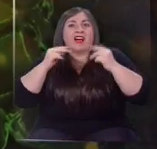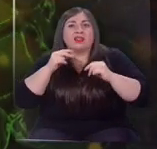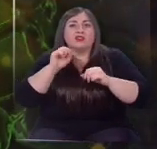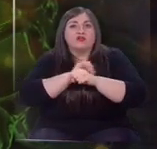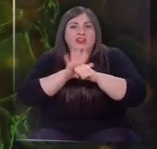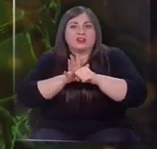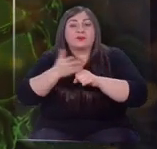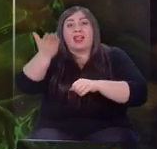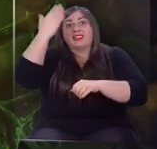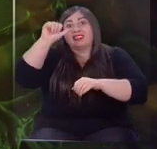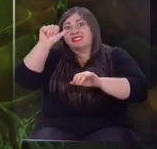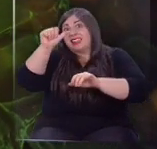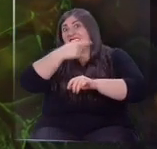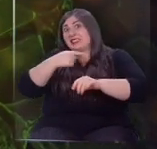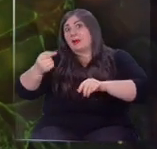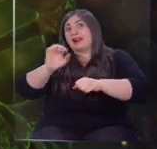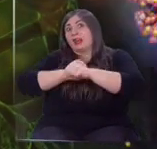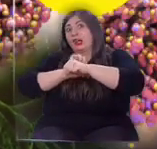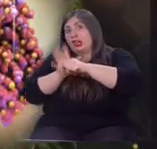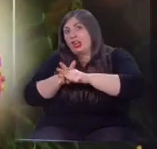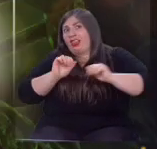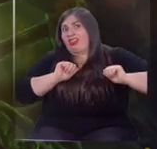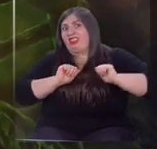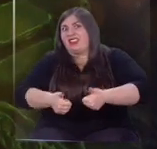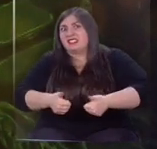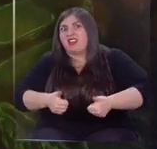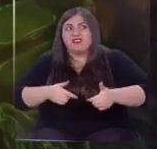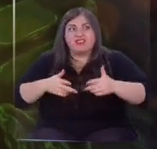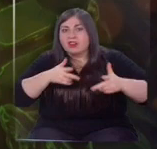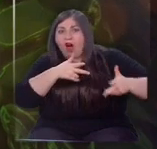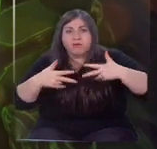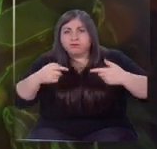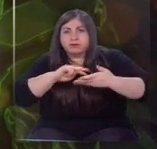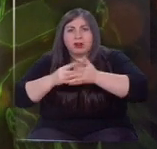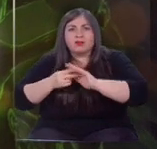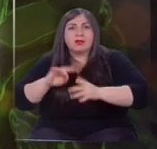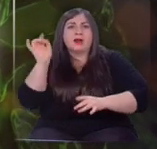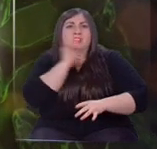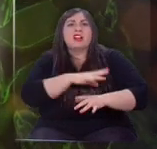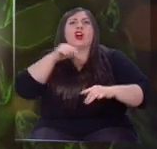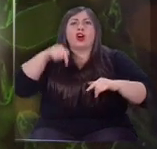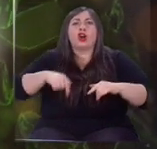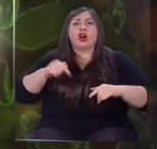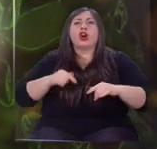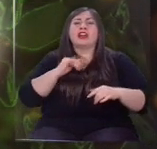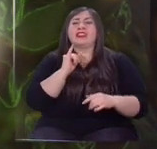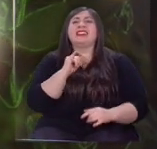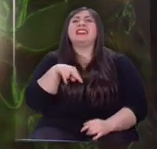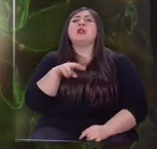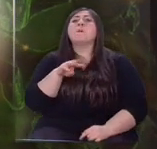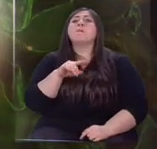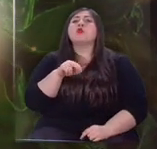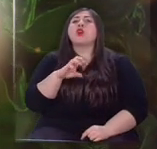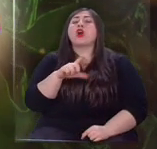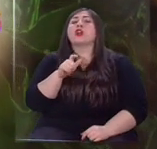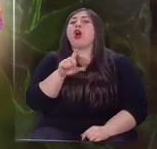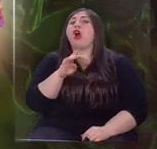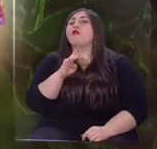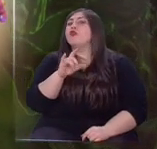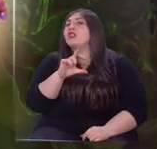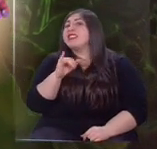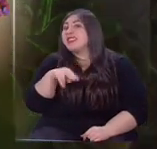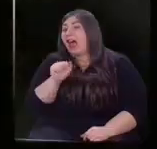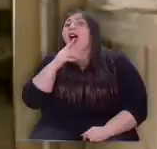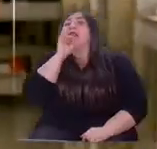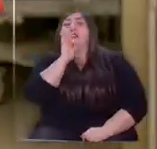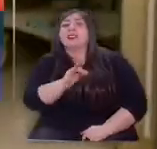Si hace 6 semanas el coronavirus desafiaba a Chile con la peor pandemia del siglo, hoy la inmunoglobulina se presenta para dar pistas de